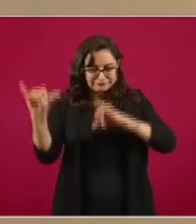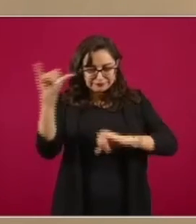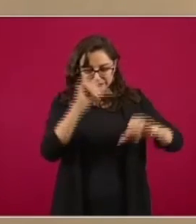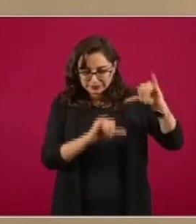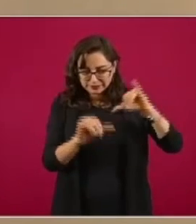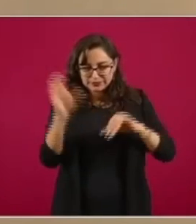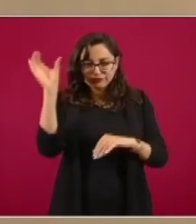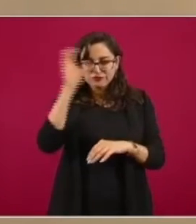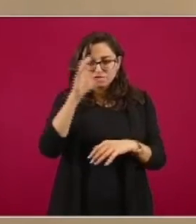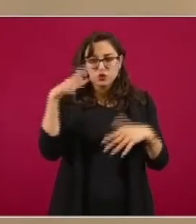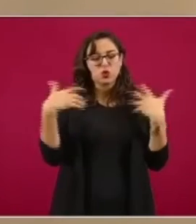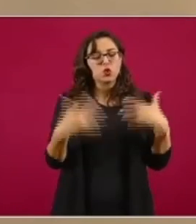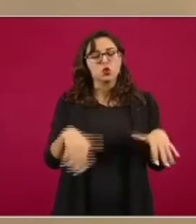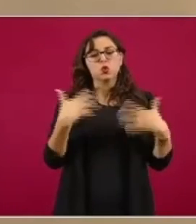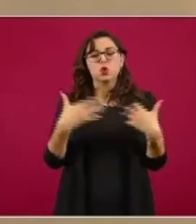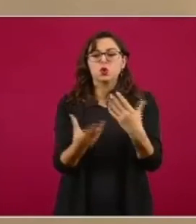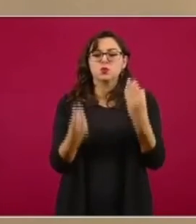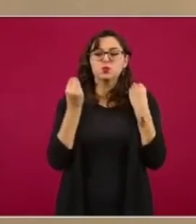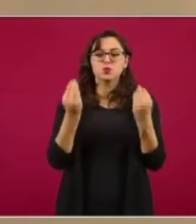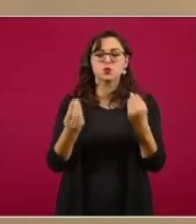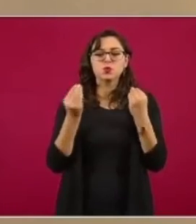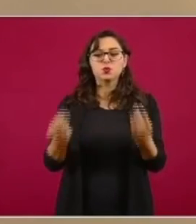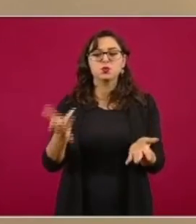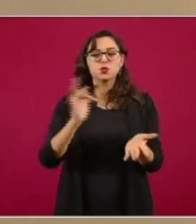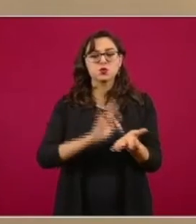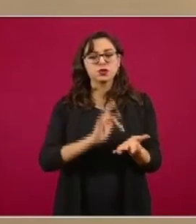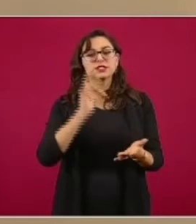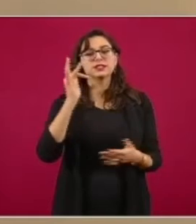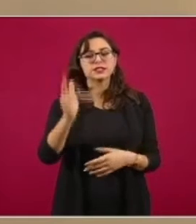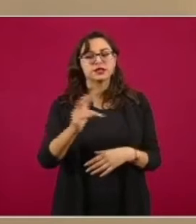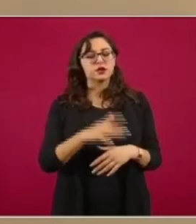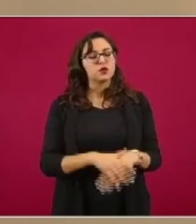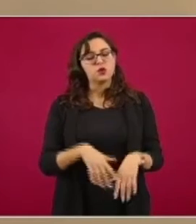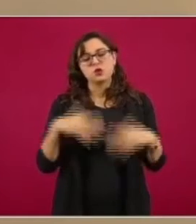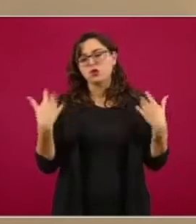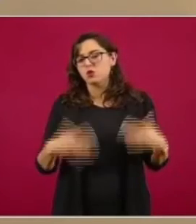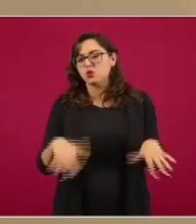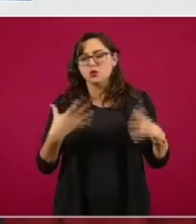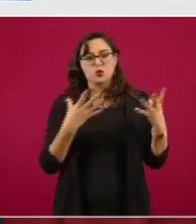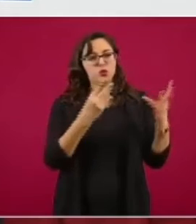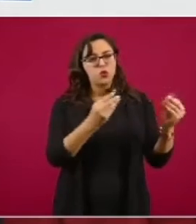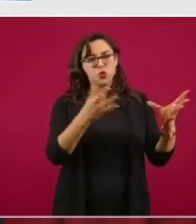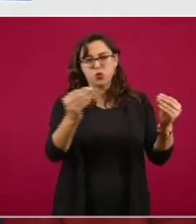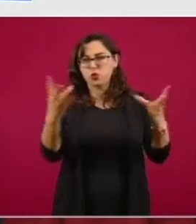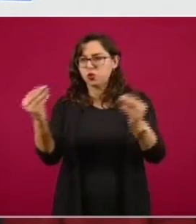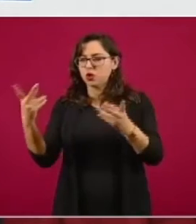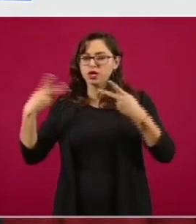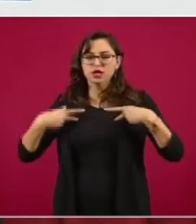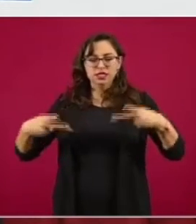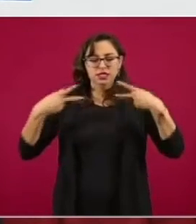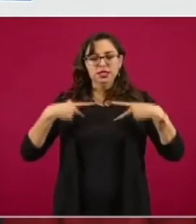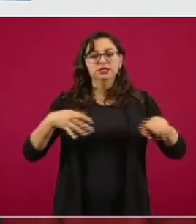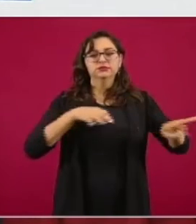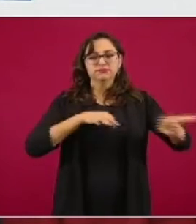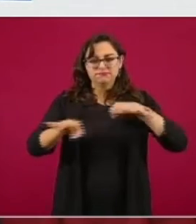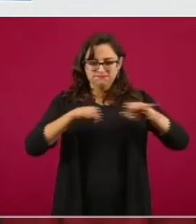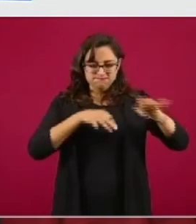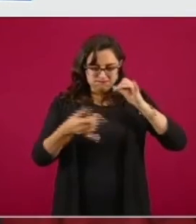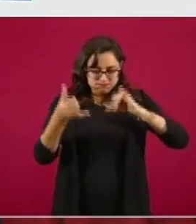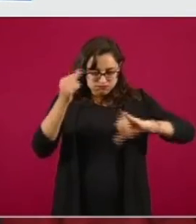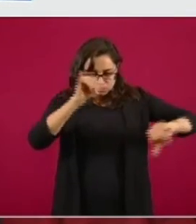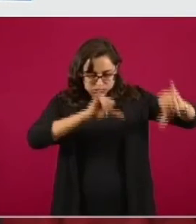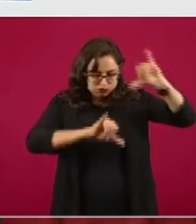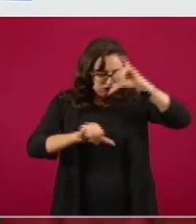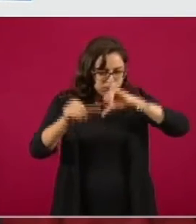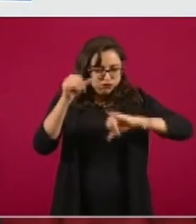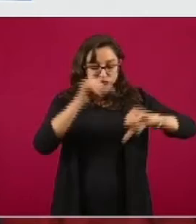químicas, y agradecemos profundamente a la extraordinaria cantidad de gente que se dedica a esta profesión